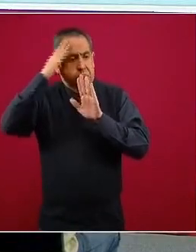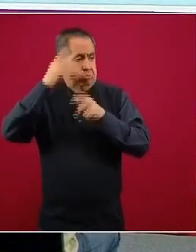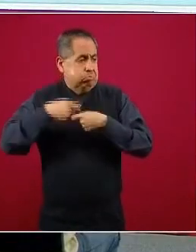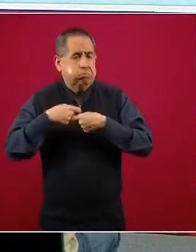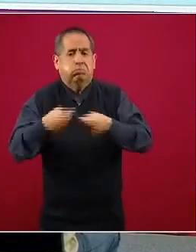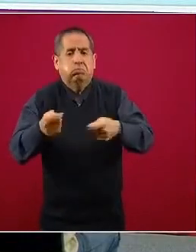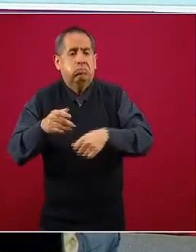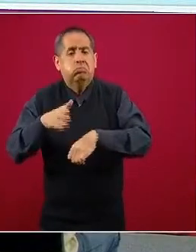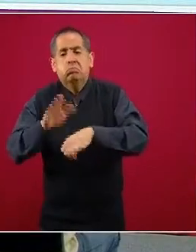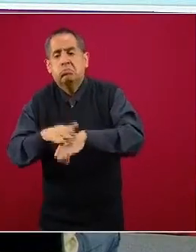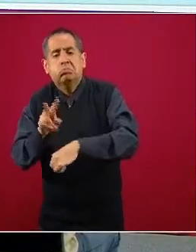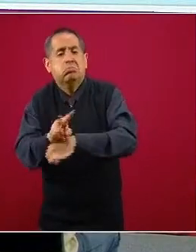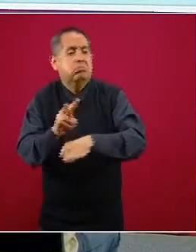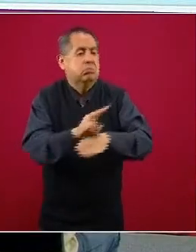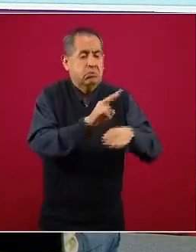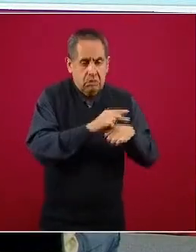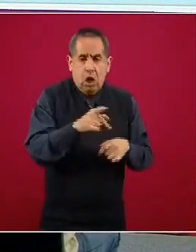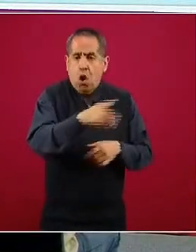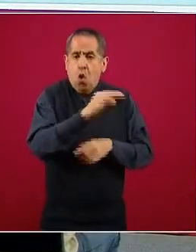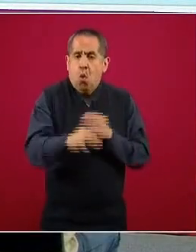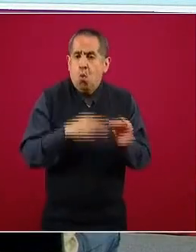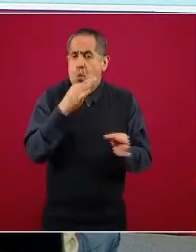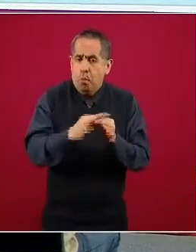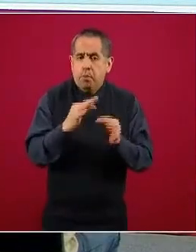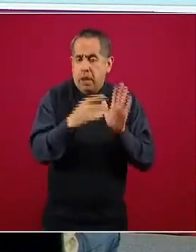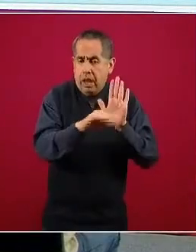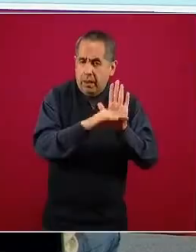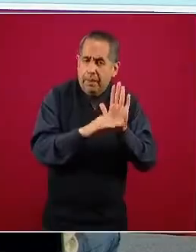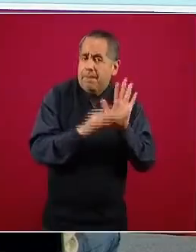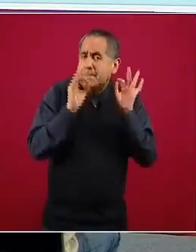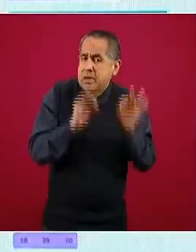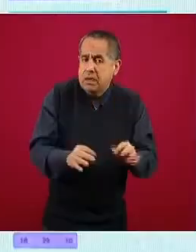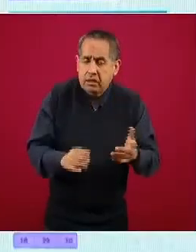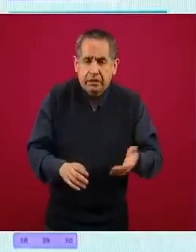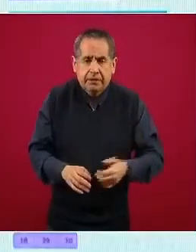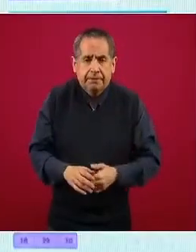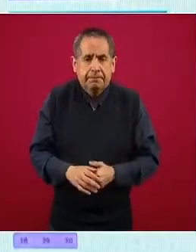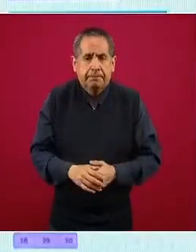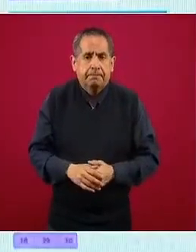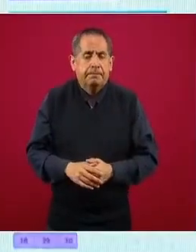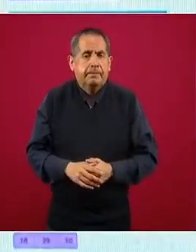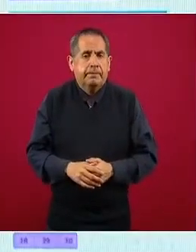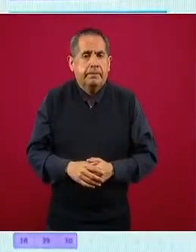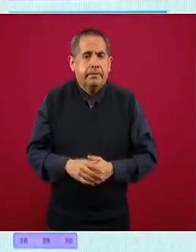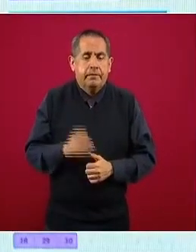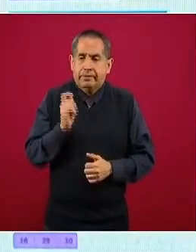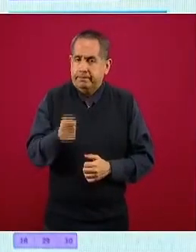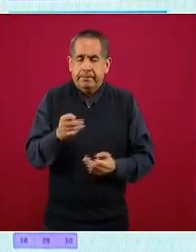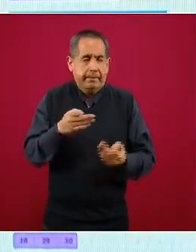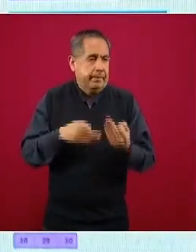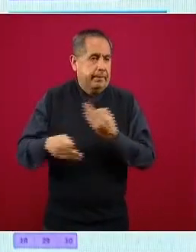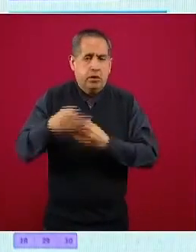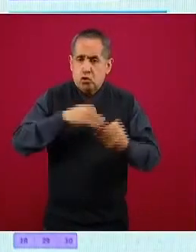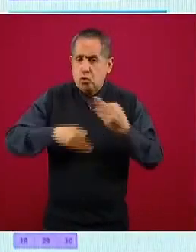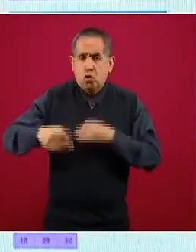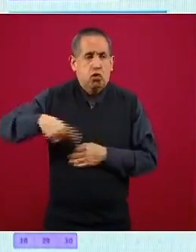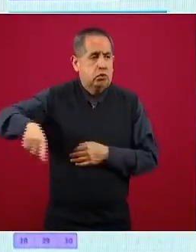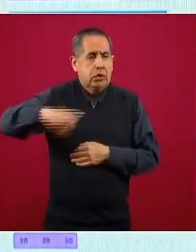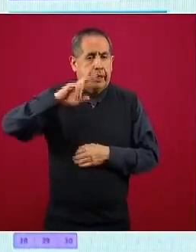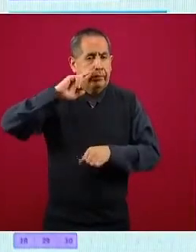de supervisar que esas disposiciones generales se cumplan apropiadamente. Entonces, todas y todos